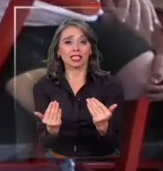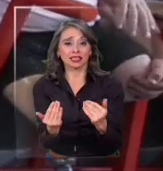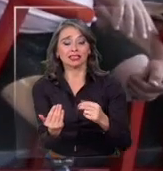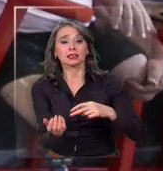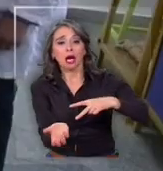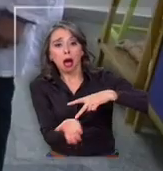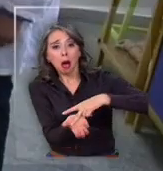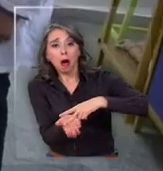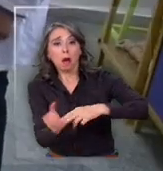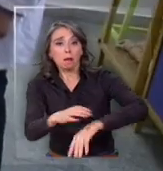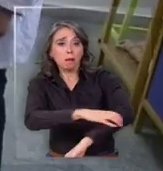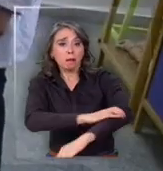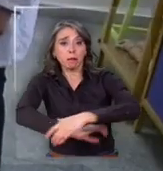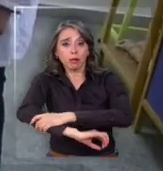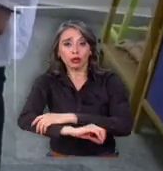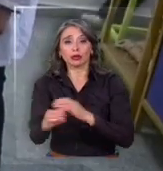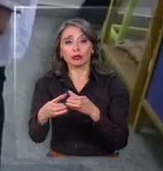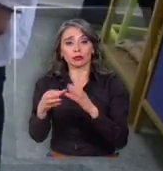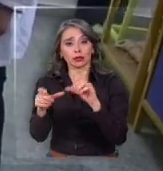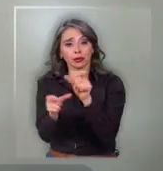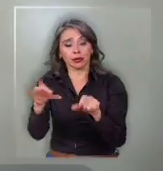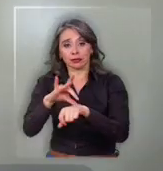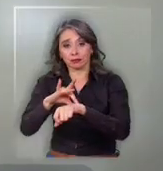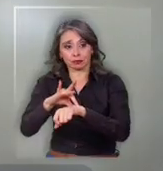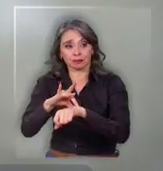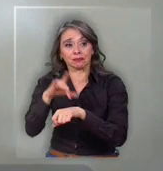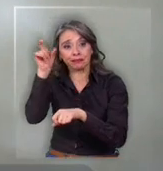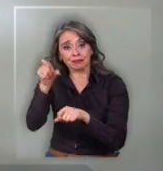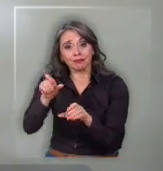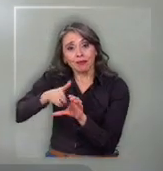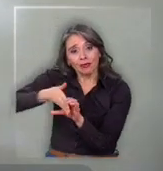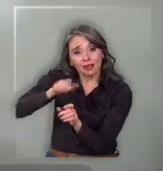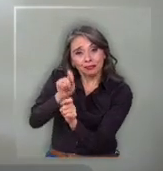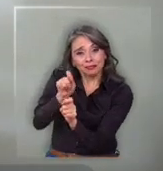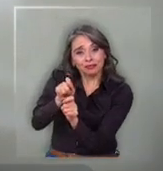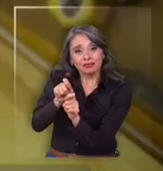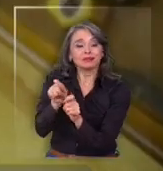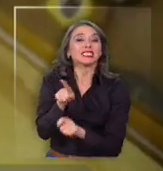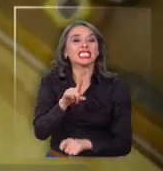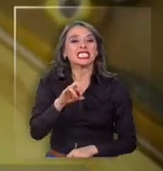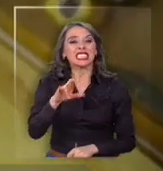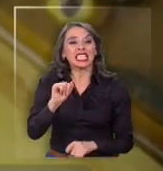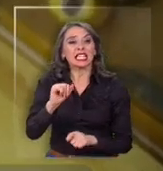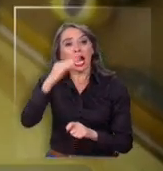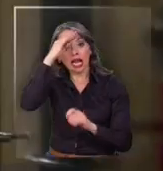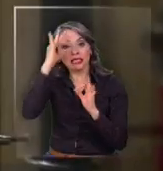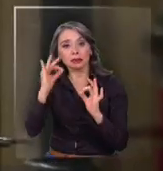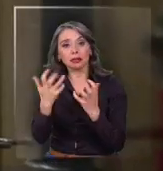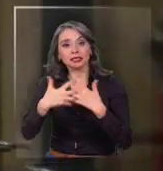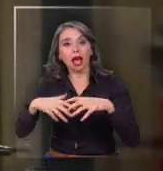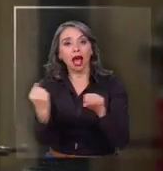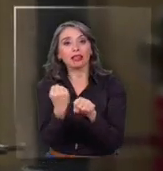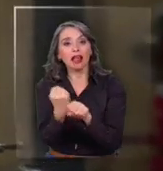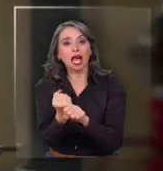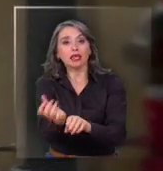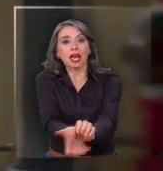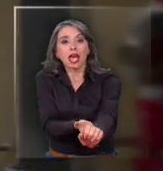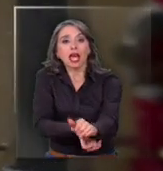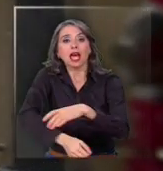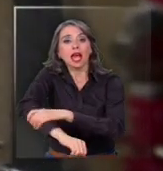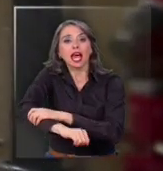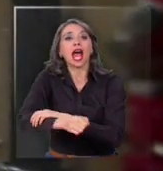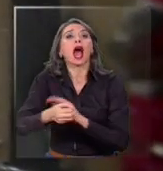una prótesis llevó a un grupo de médicos y artesanos en Siria a crear un taller especializado en rehabilitación y